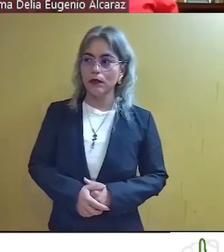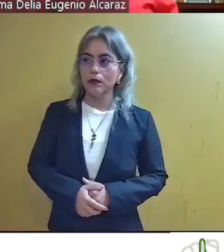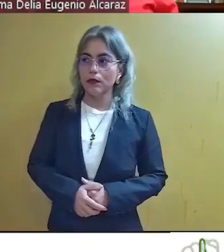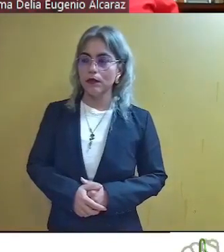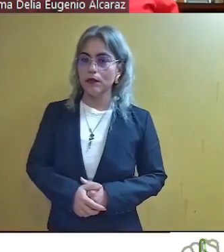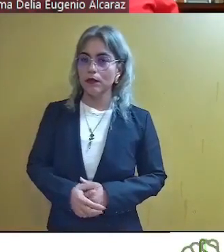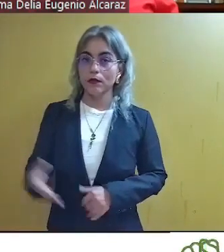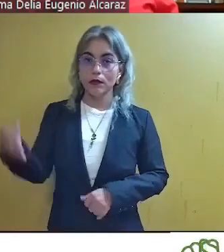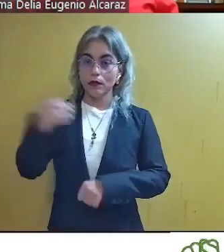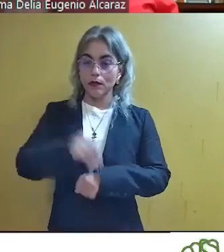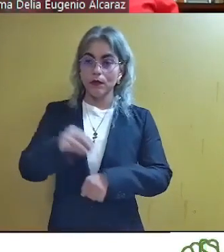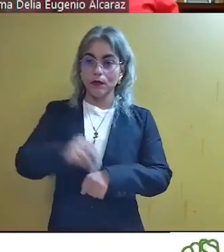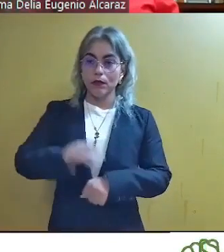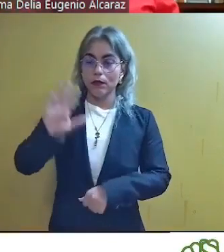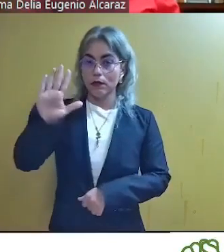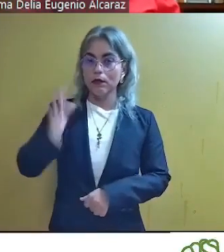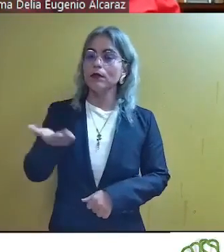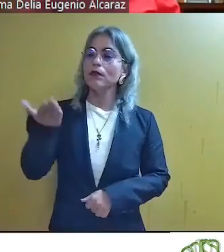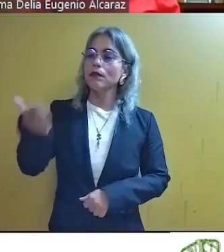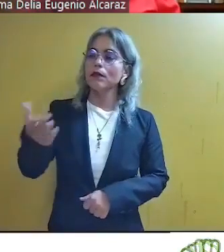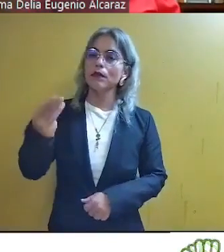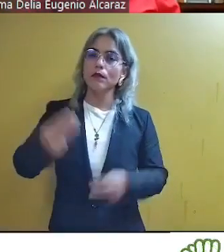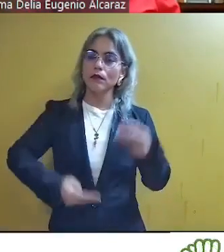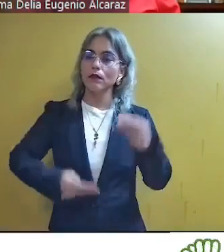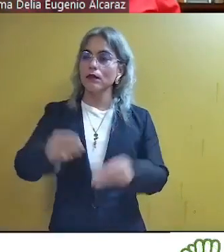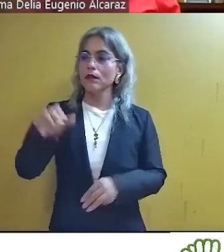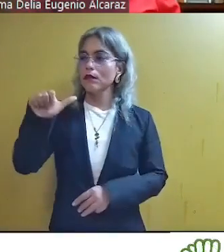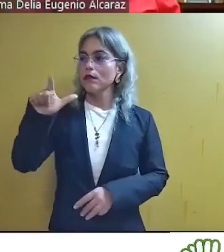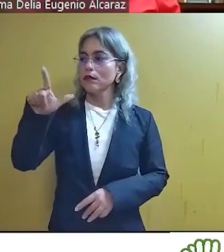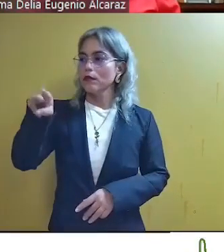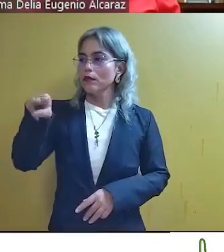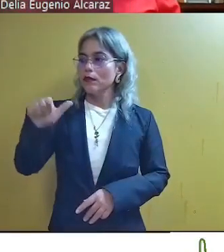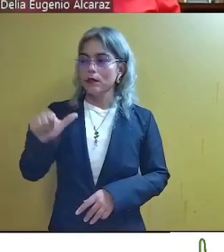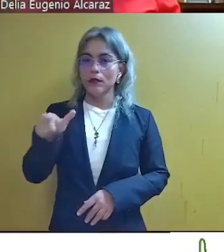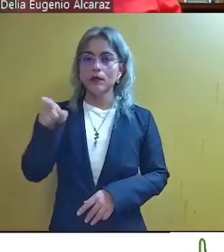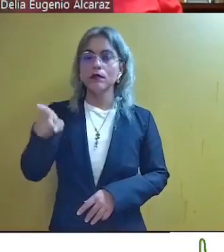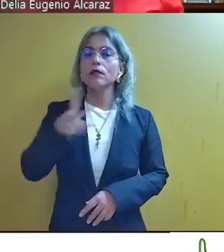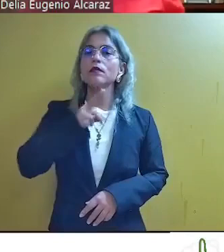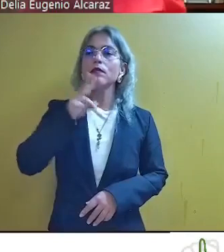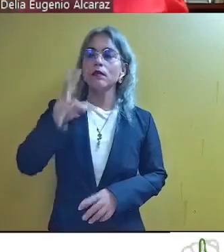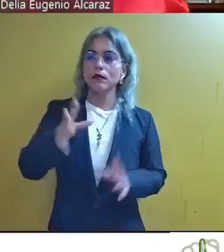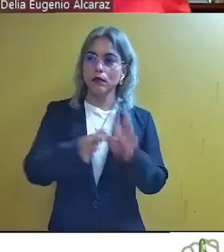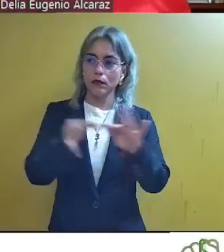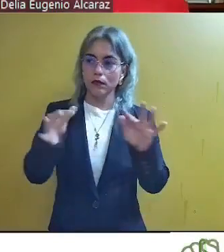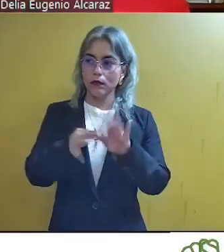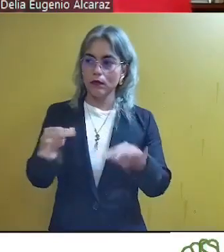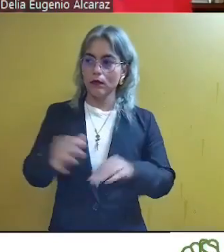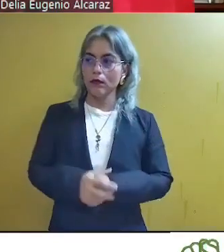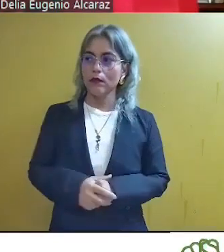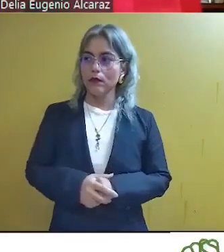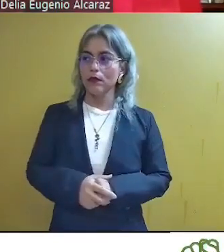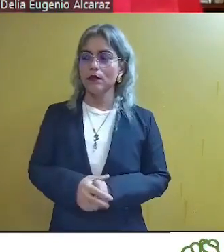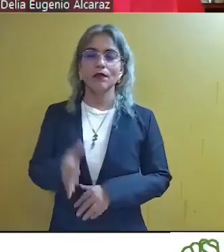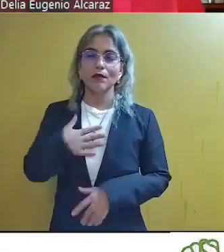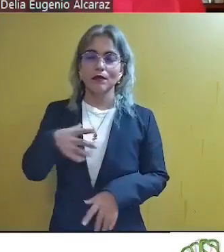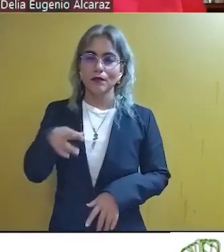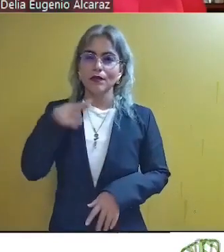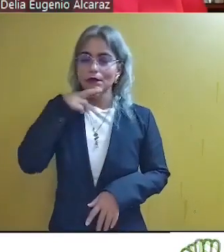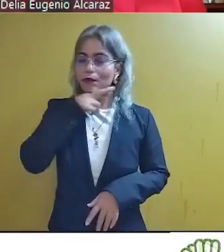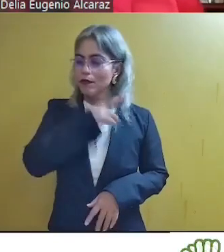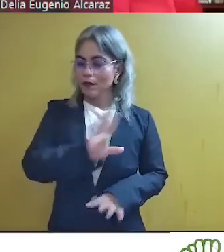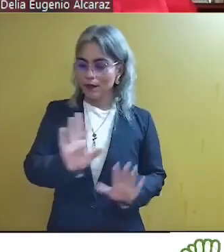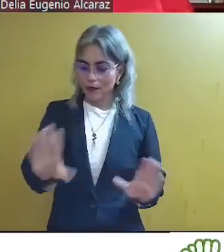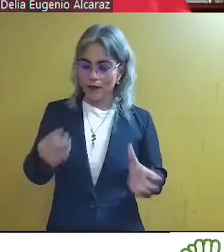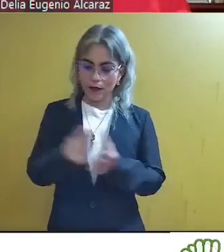¿Alguien más? Adelante, magistrada Alma, tiene el uso de la voz. Muy breve, porque ya en el